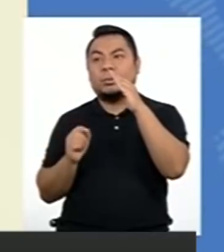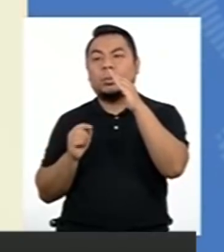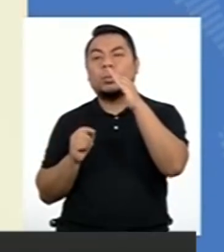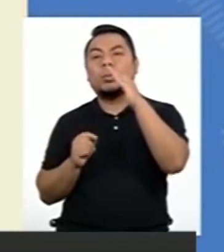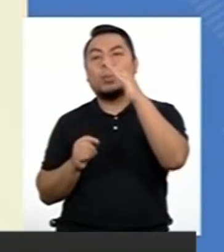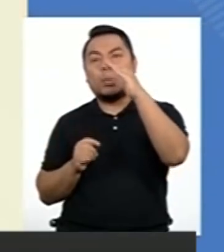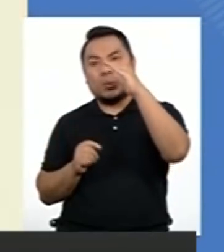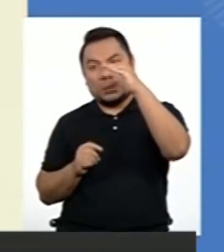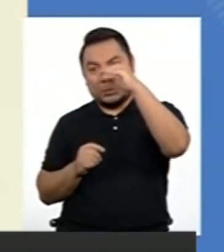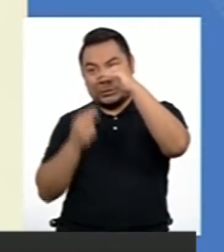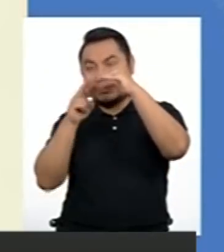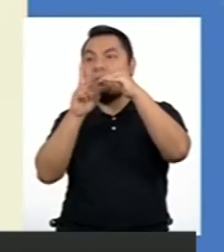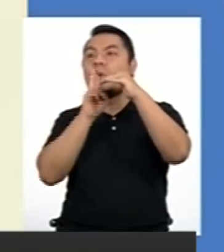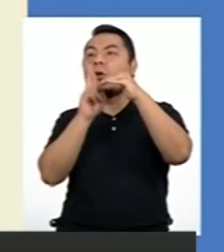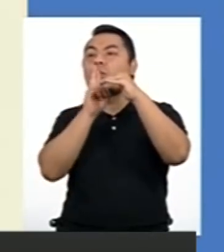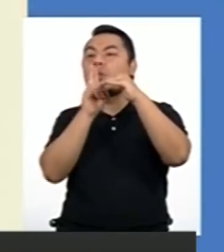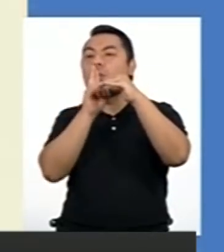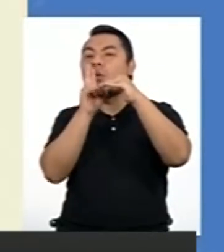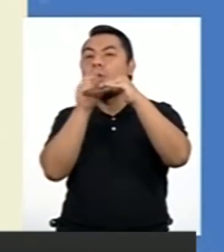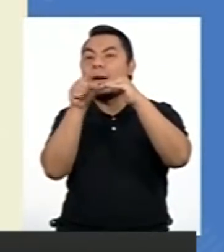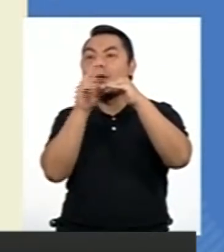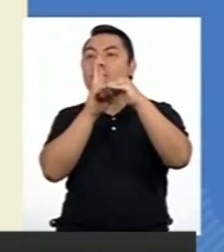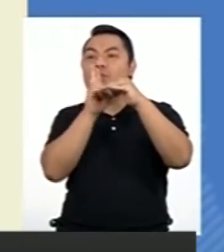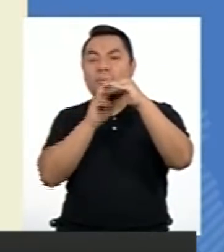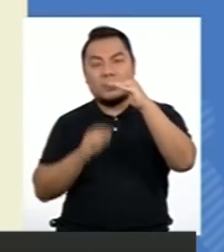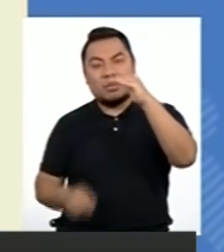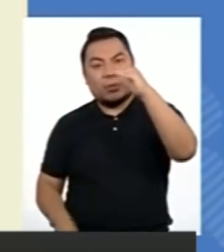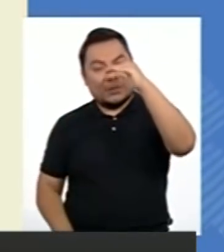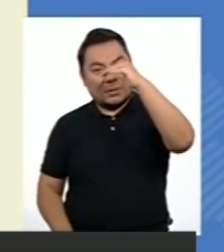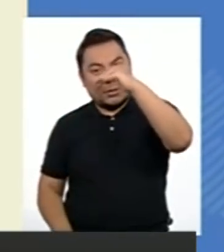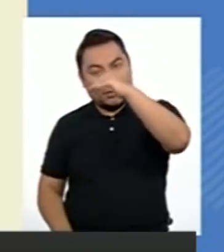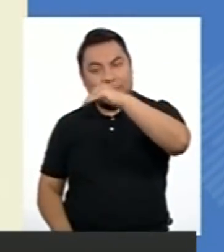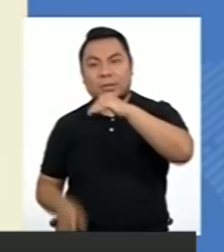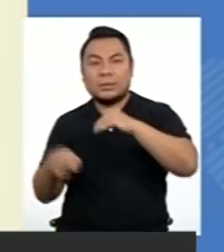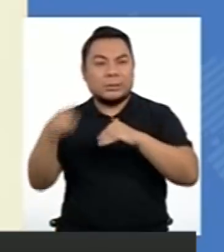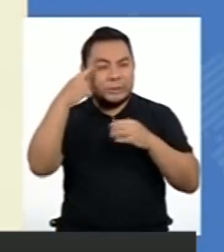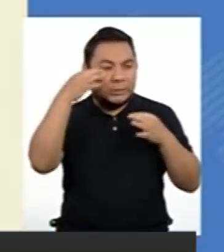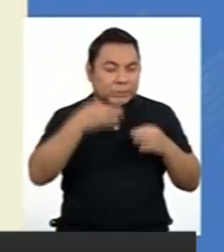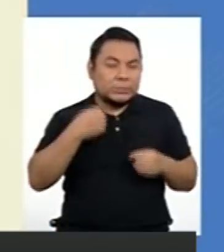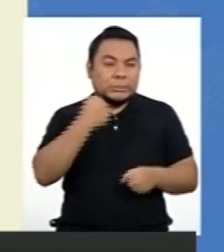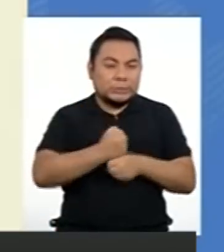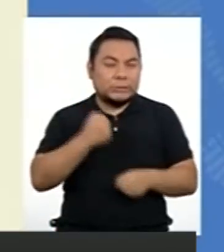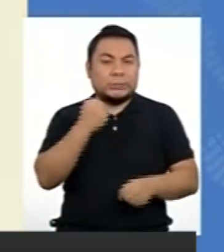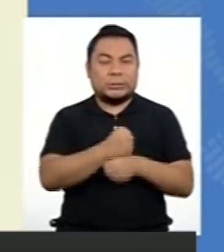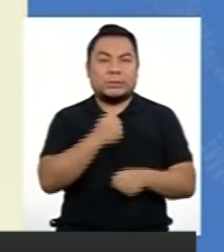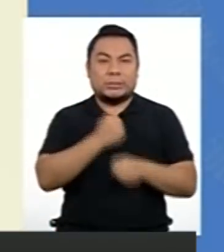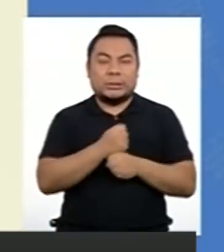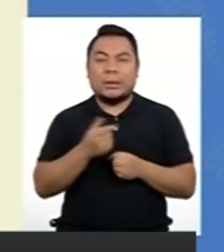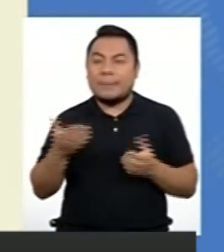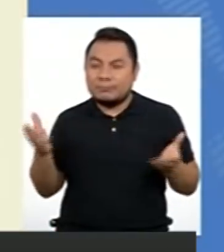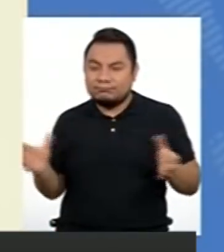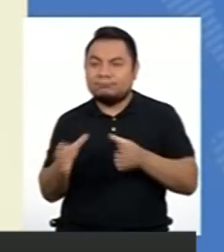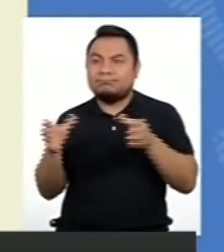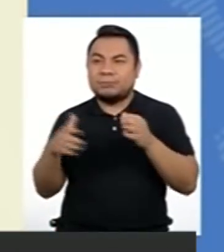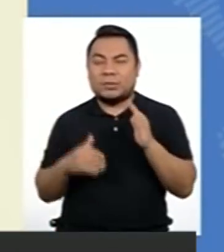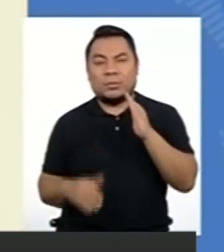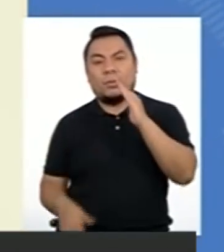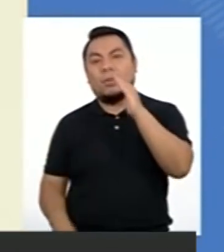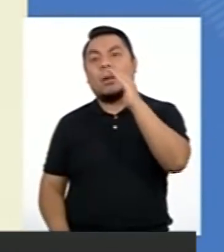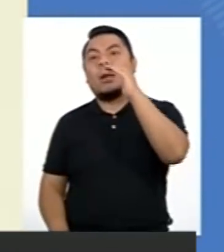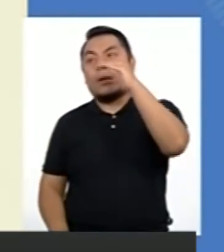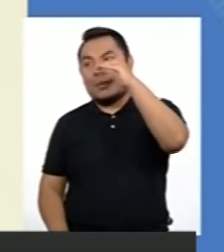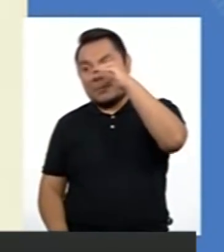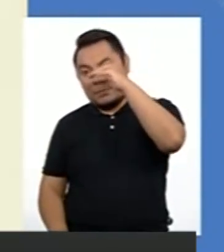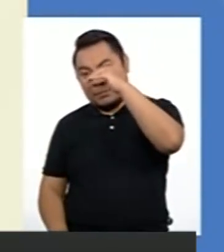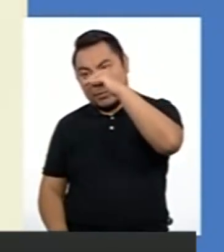¿no? Y luego hemos seguido tomando decisiones para que esta incluso baje un poco más. ¿Lo